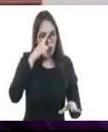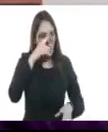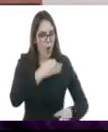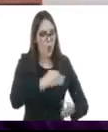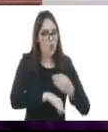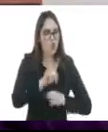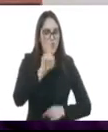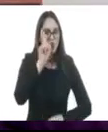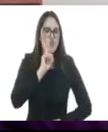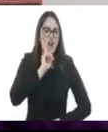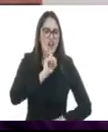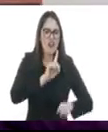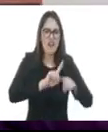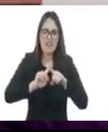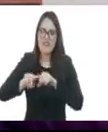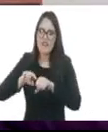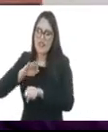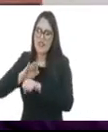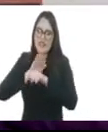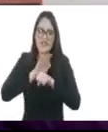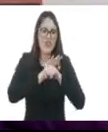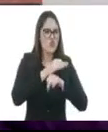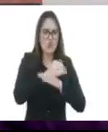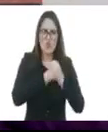latitudes, de mujeres